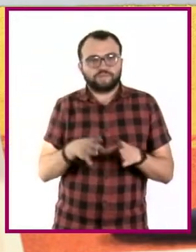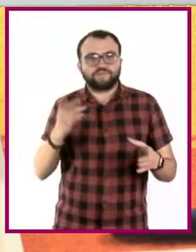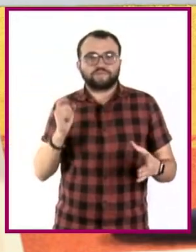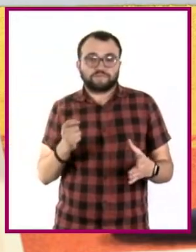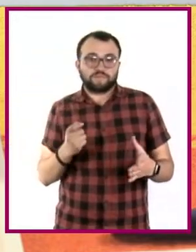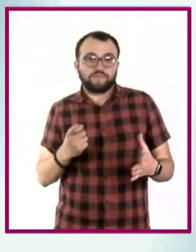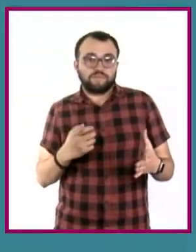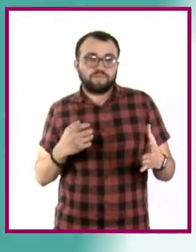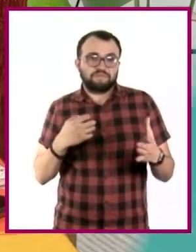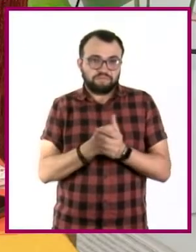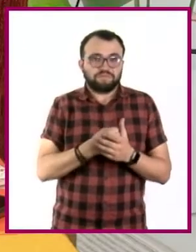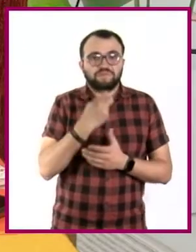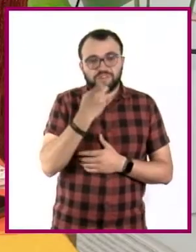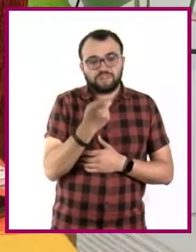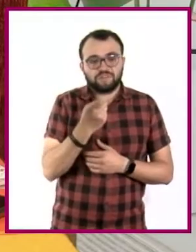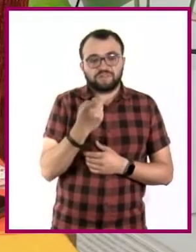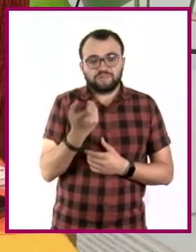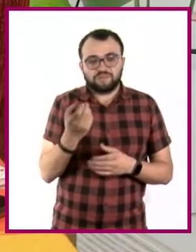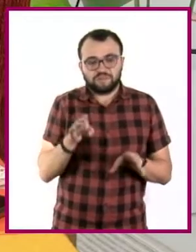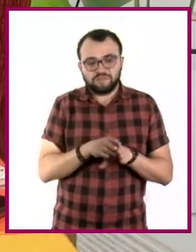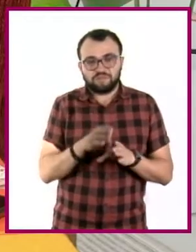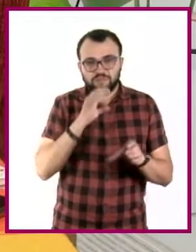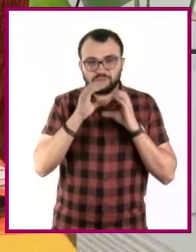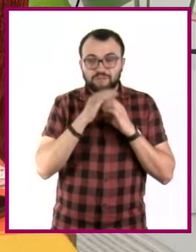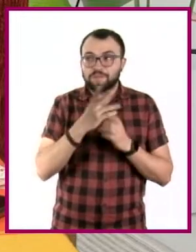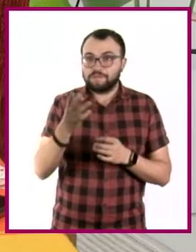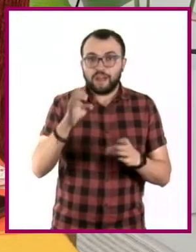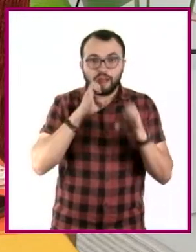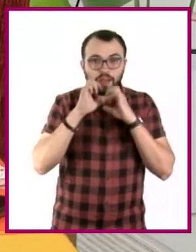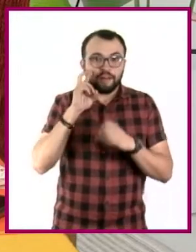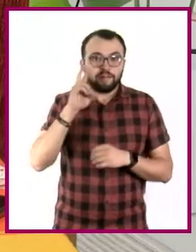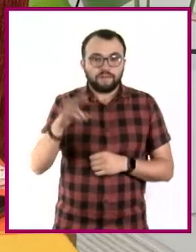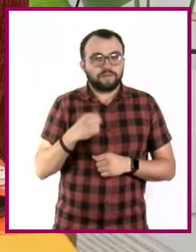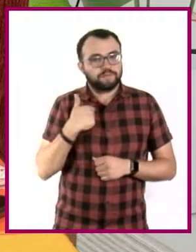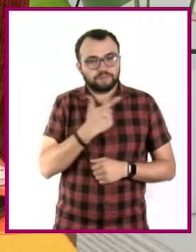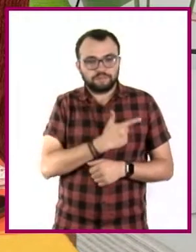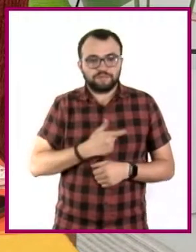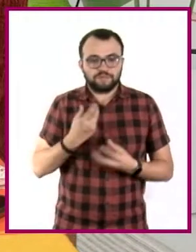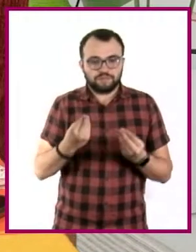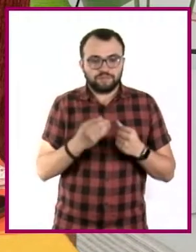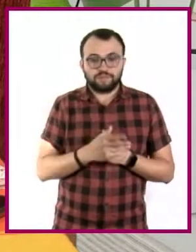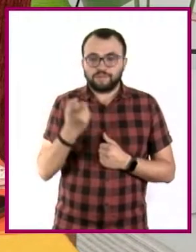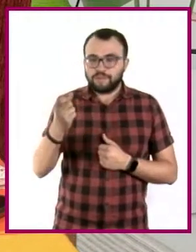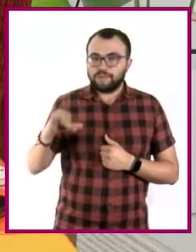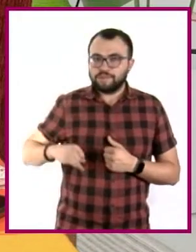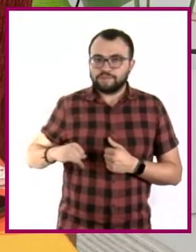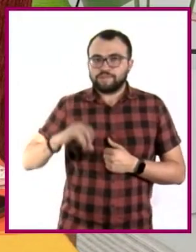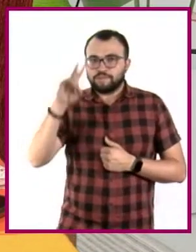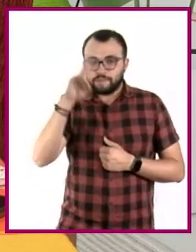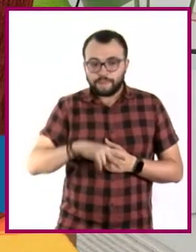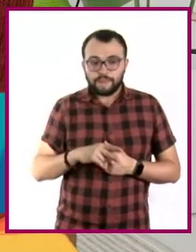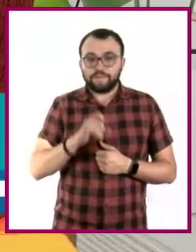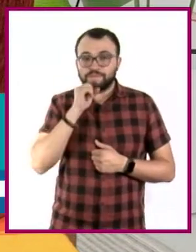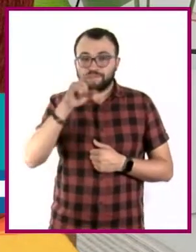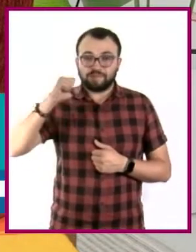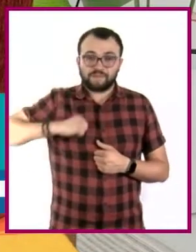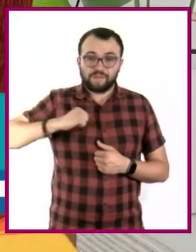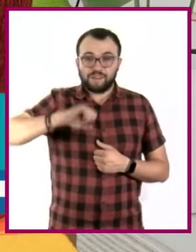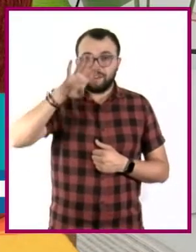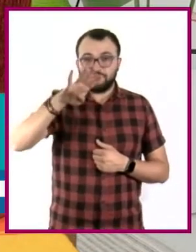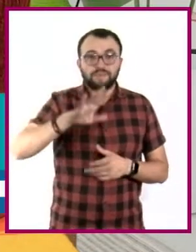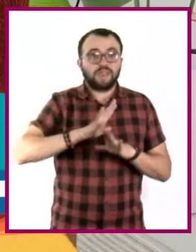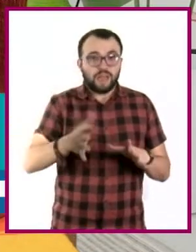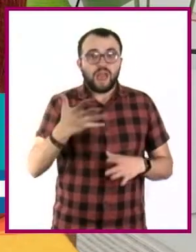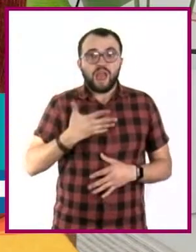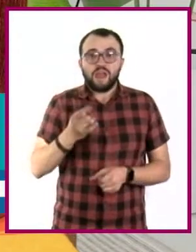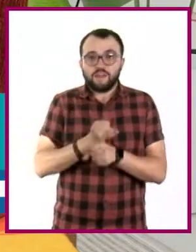nuestra comunicación. ¿Qué te pareció la entrevista? A mí me gustó mucho. Es interesante que desde el siglo XIX ya se